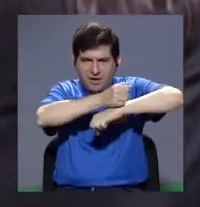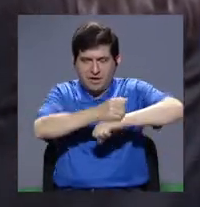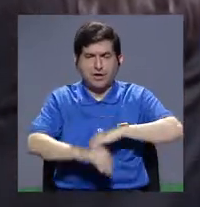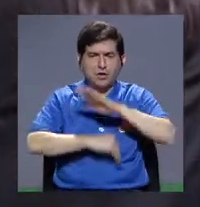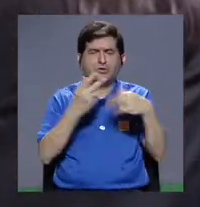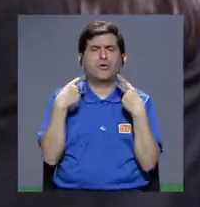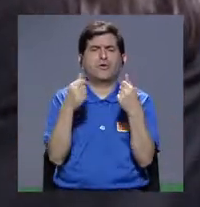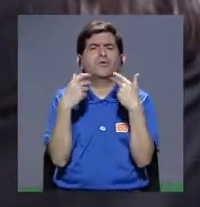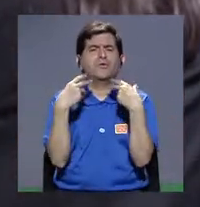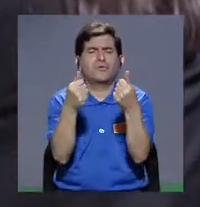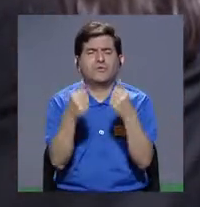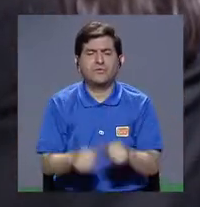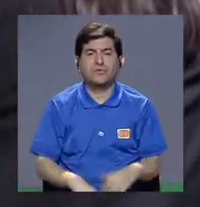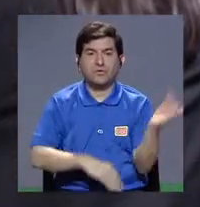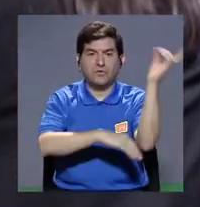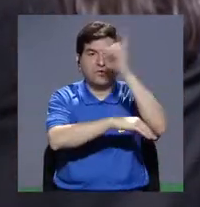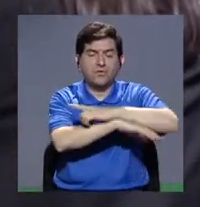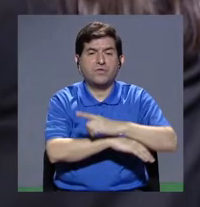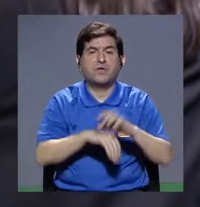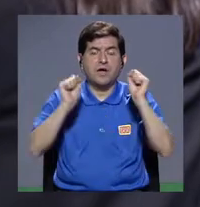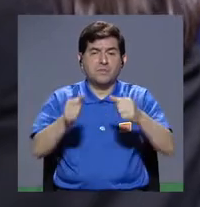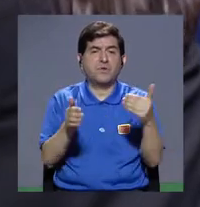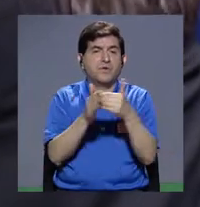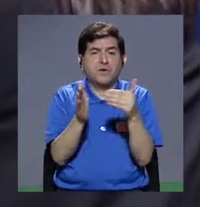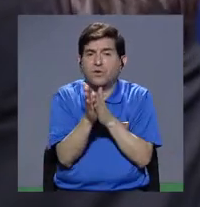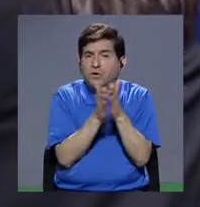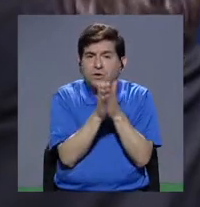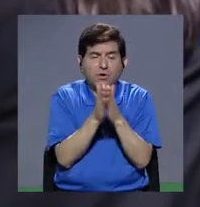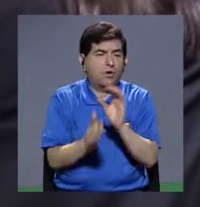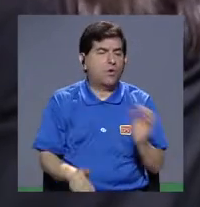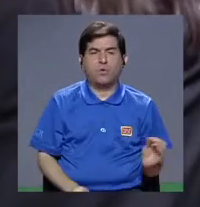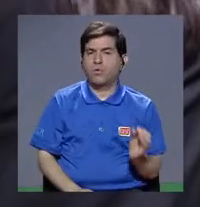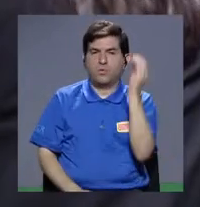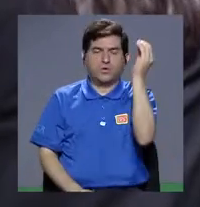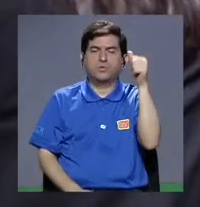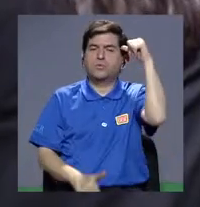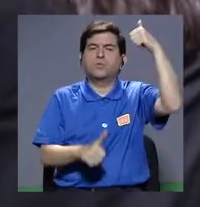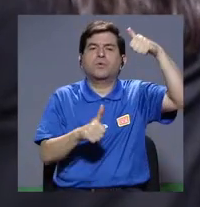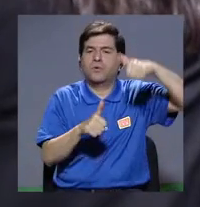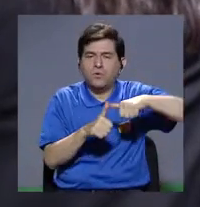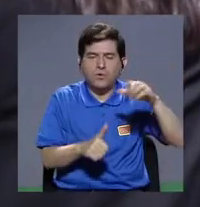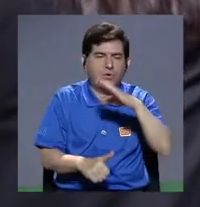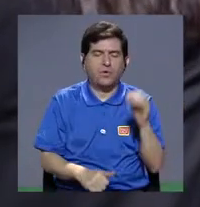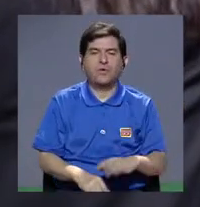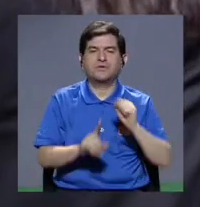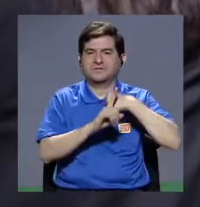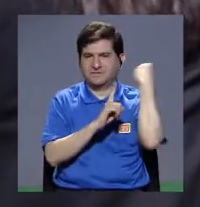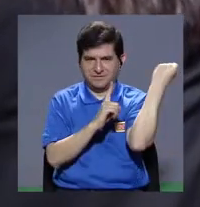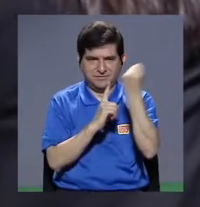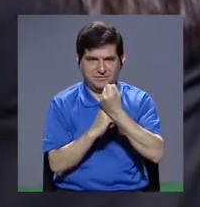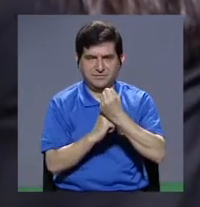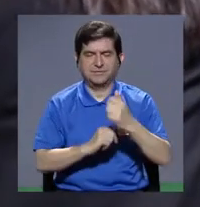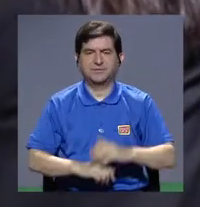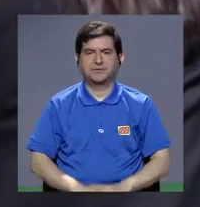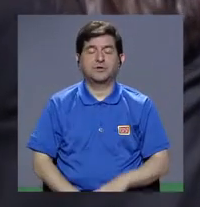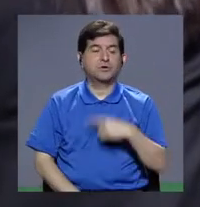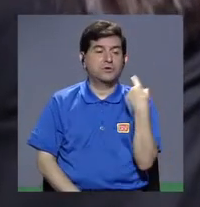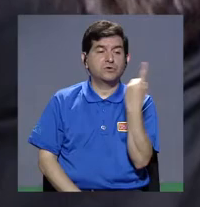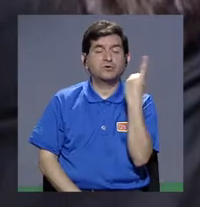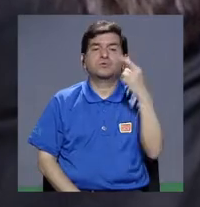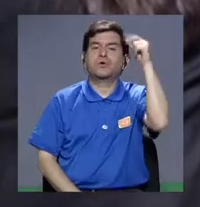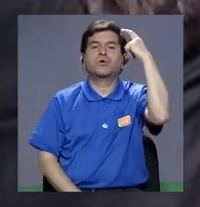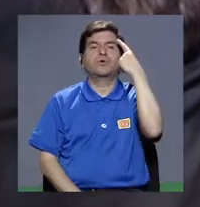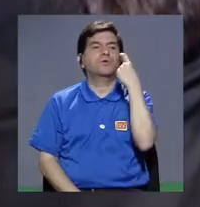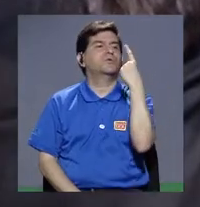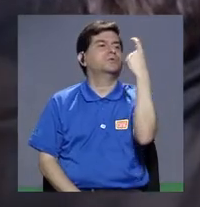rapidísimo y no hay un día que se recupere ni la juventud ni los recuerdos ni las condiciones sólo quedan los